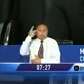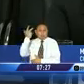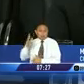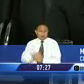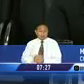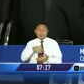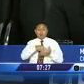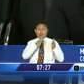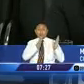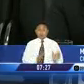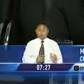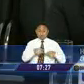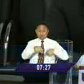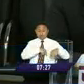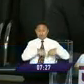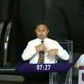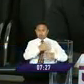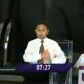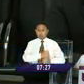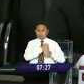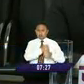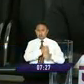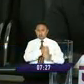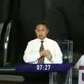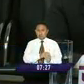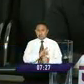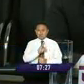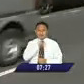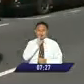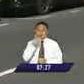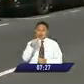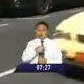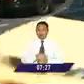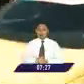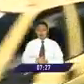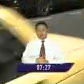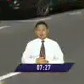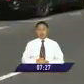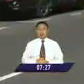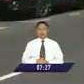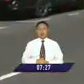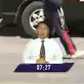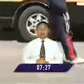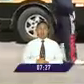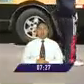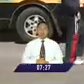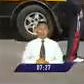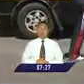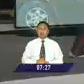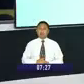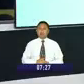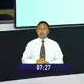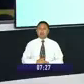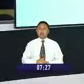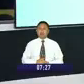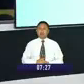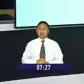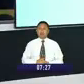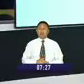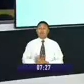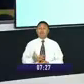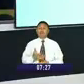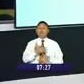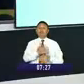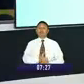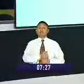el estudiante sea transportado de una manera segura, como siempre lo hemos venido haciendo. En Quito informó Adriana Rojas. La